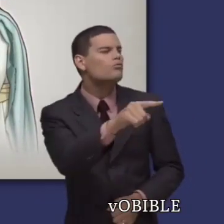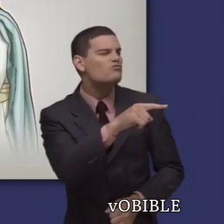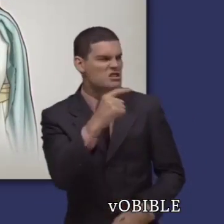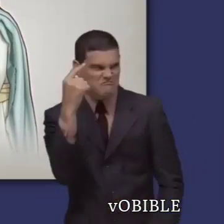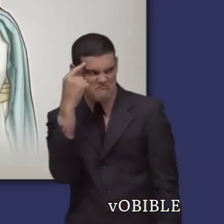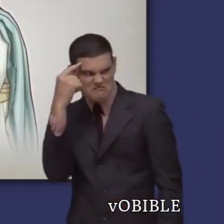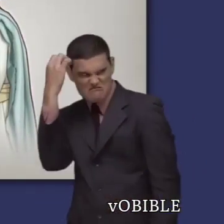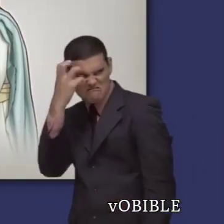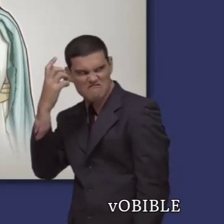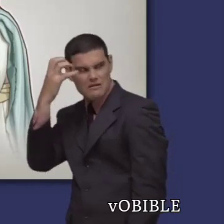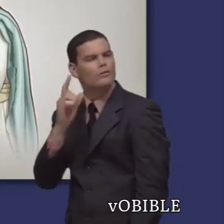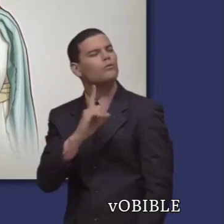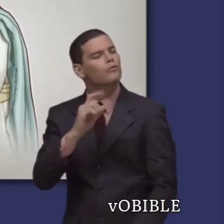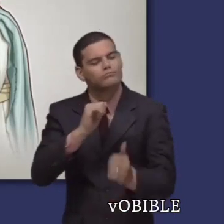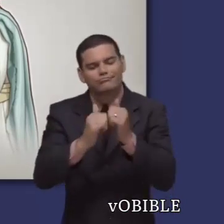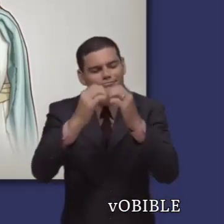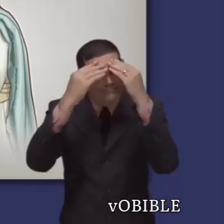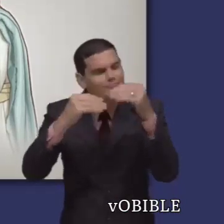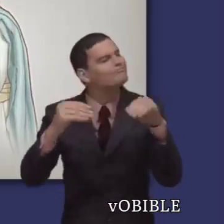con generosidad.